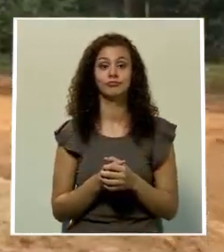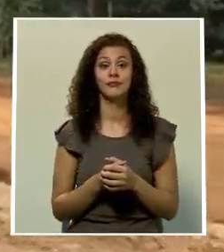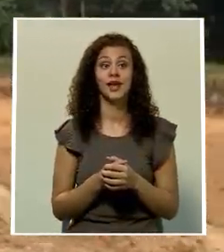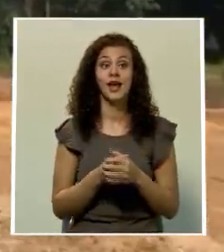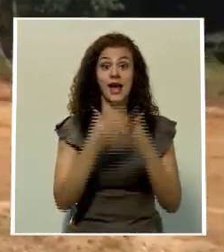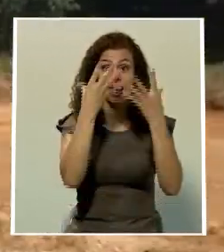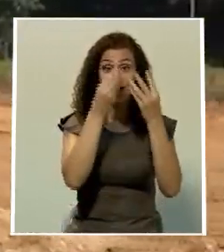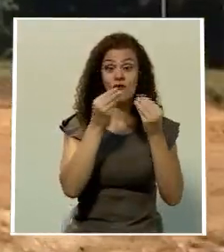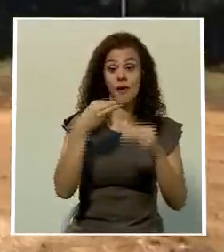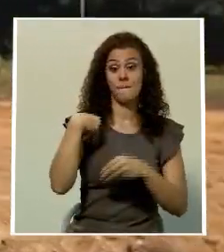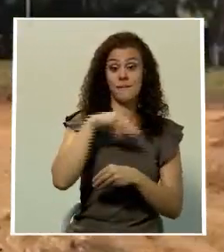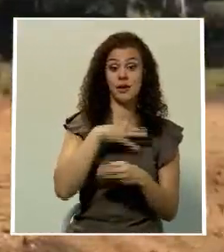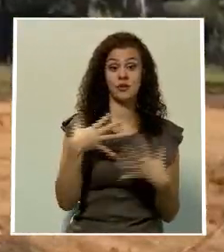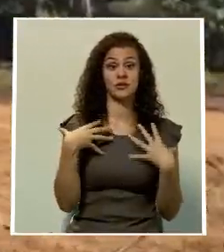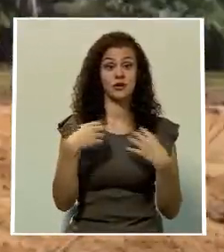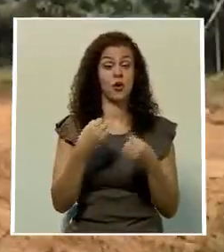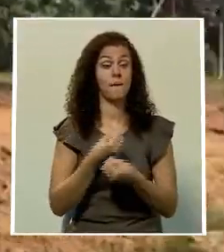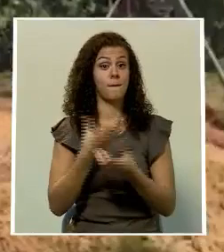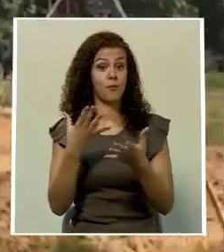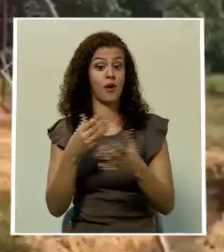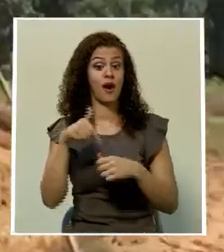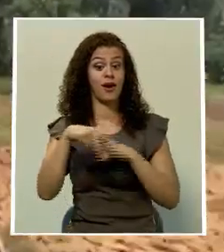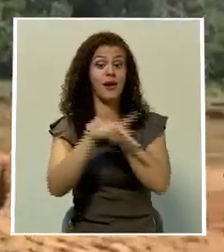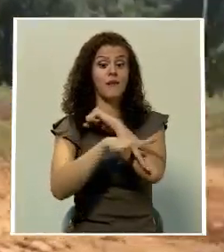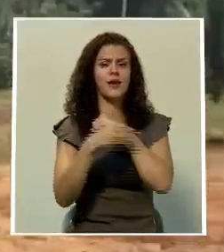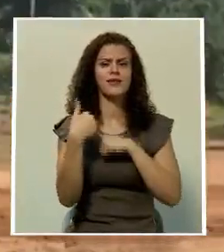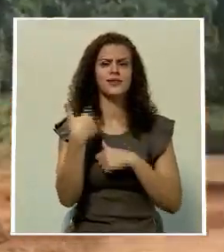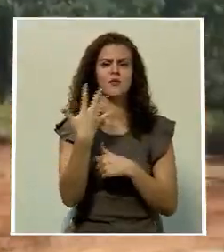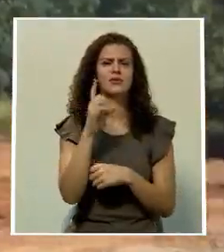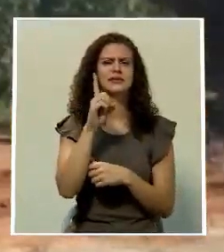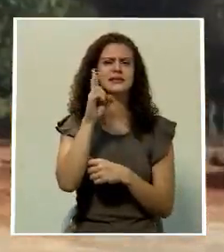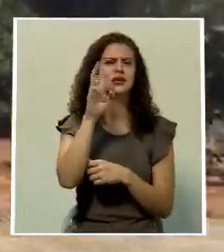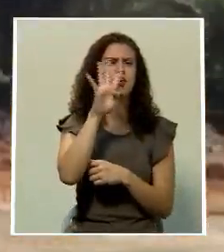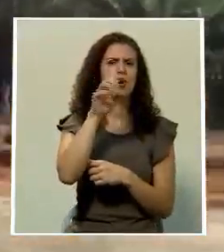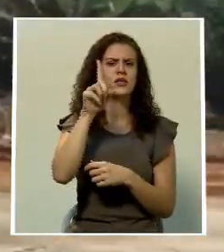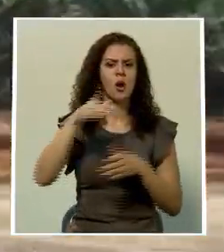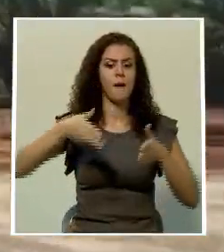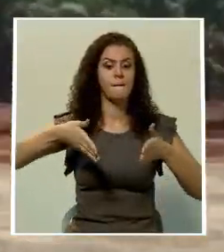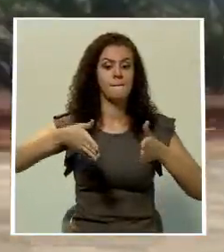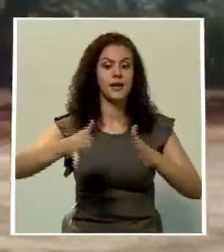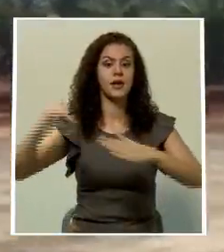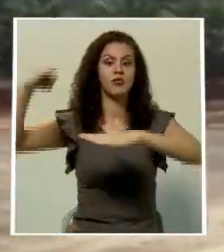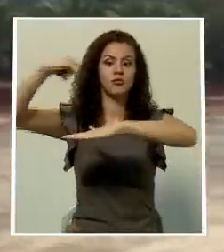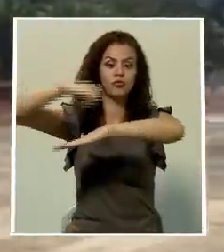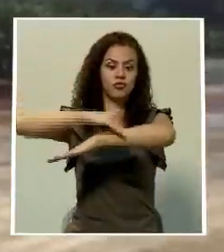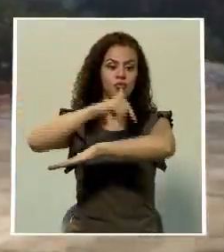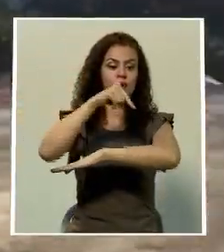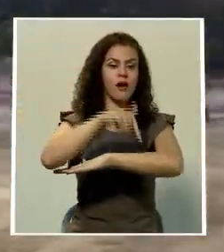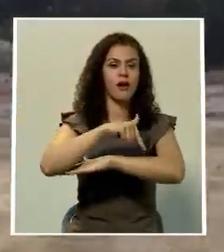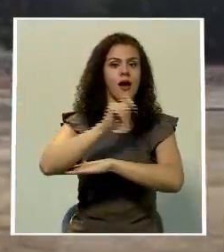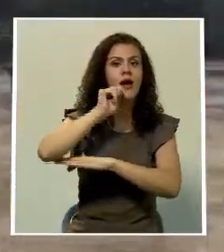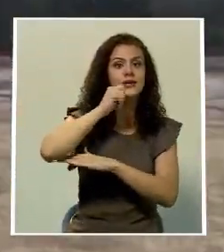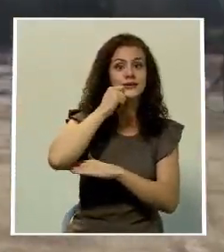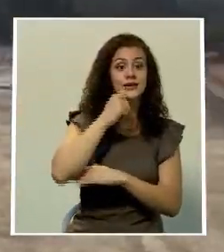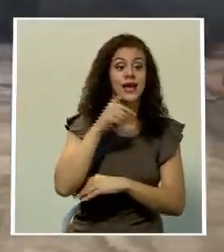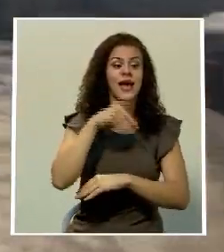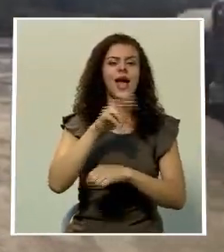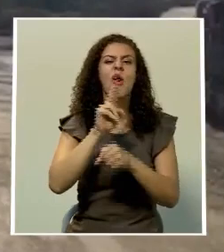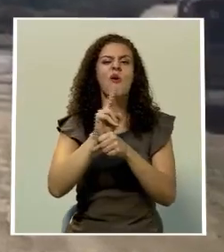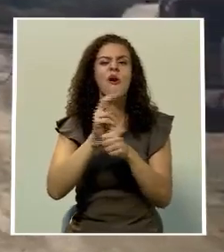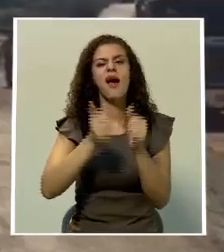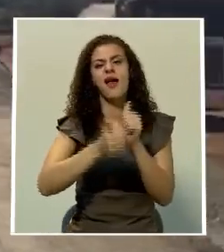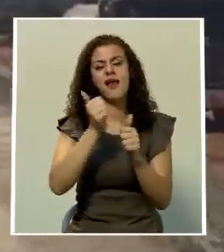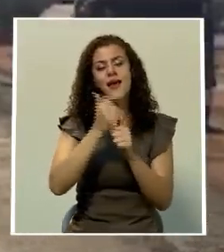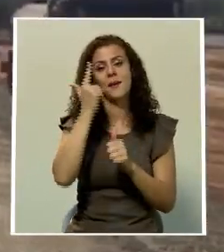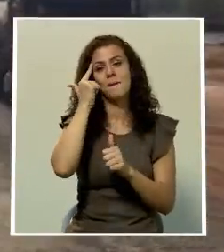Según registros del Ministerio de Seguridad Pública, en el país hay cerca de 141 pistas de aterrizaje clandestinas, las cuales se utilizan